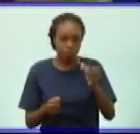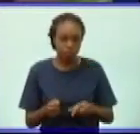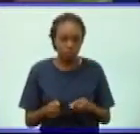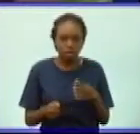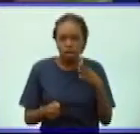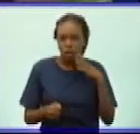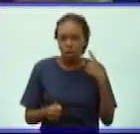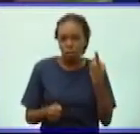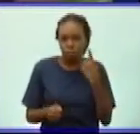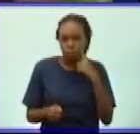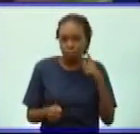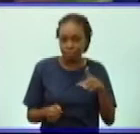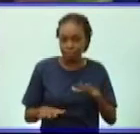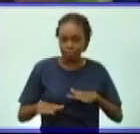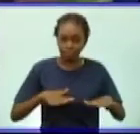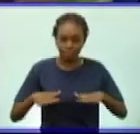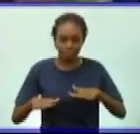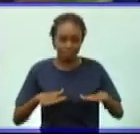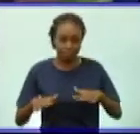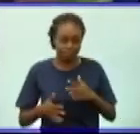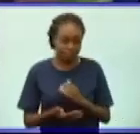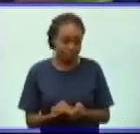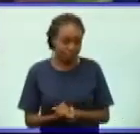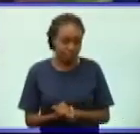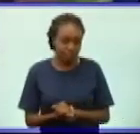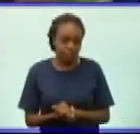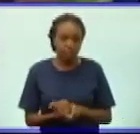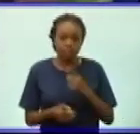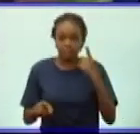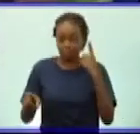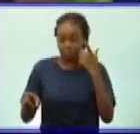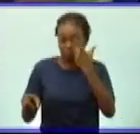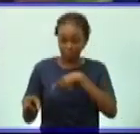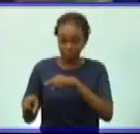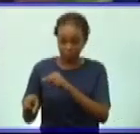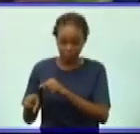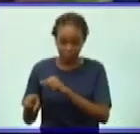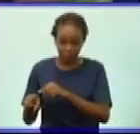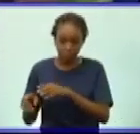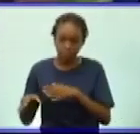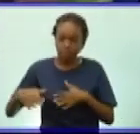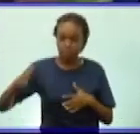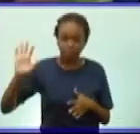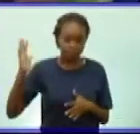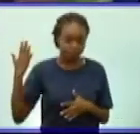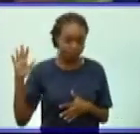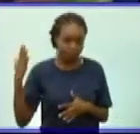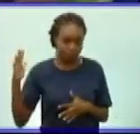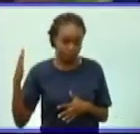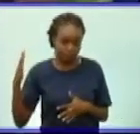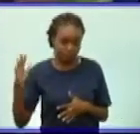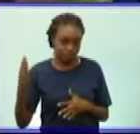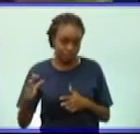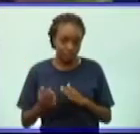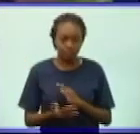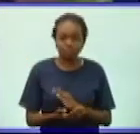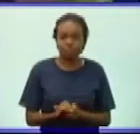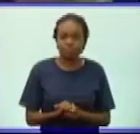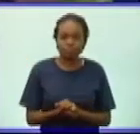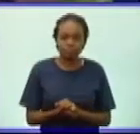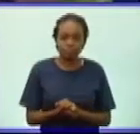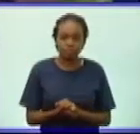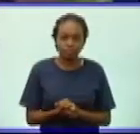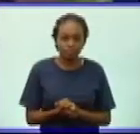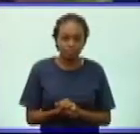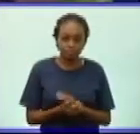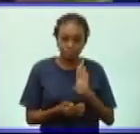el movimiento del auto? En el caso A, el auto se mueve hacia su derecha. En el observador